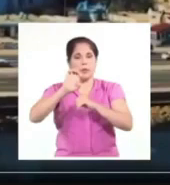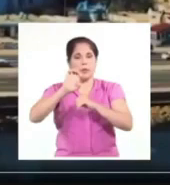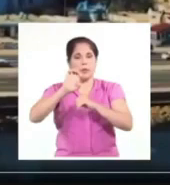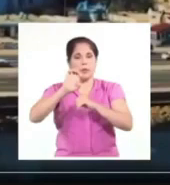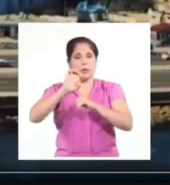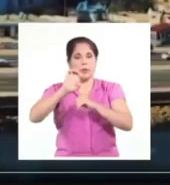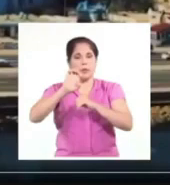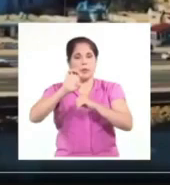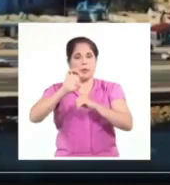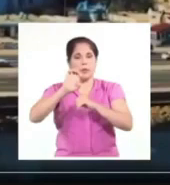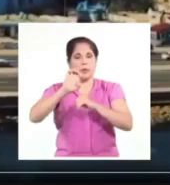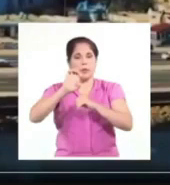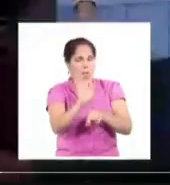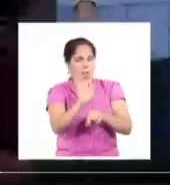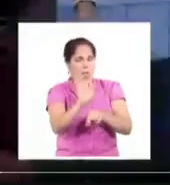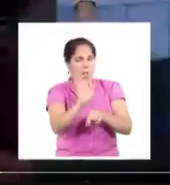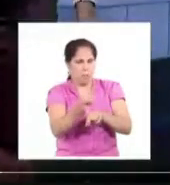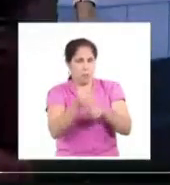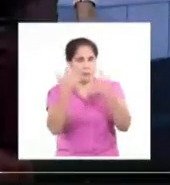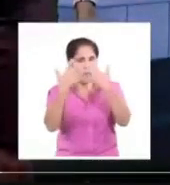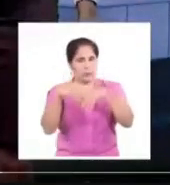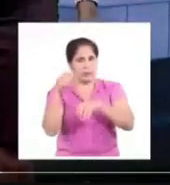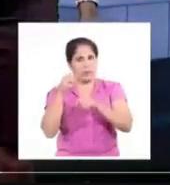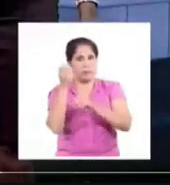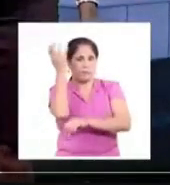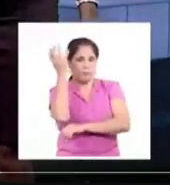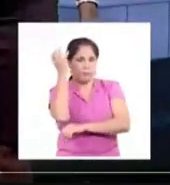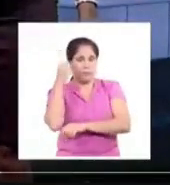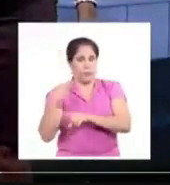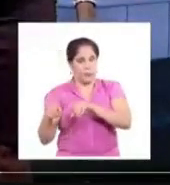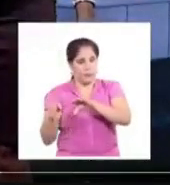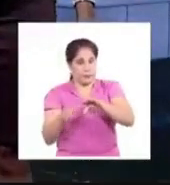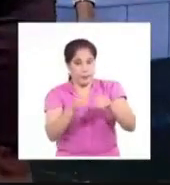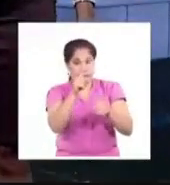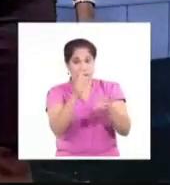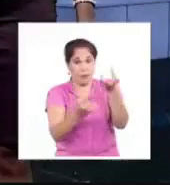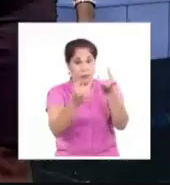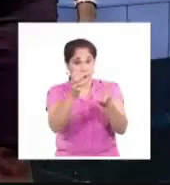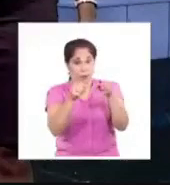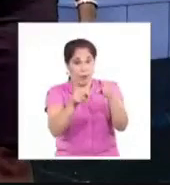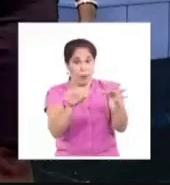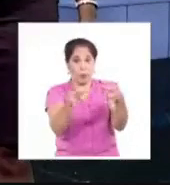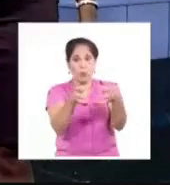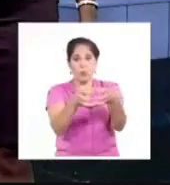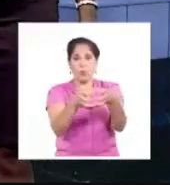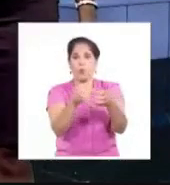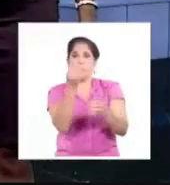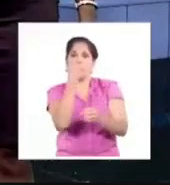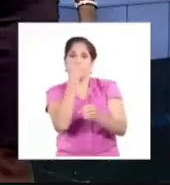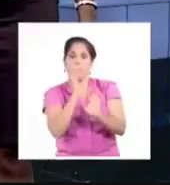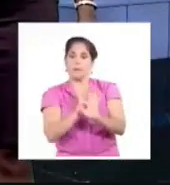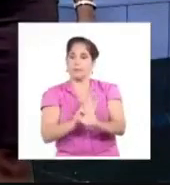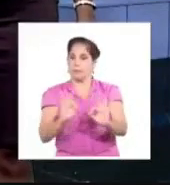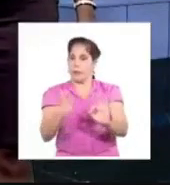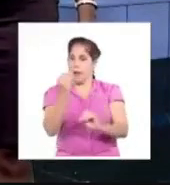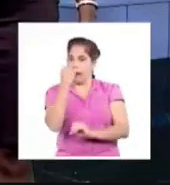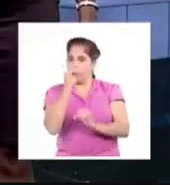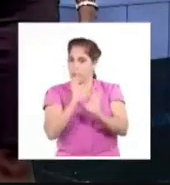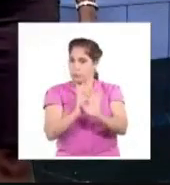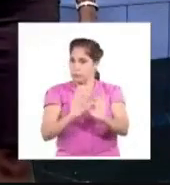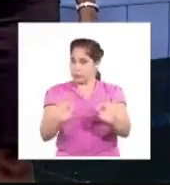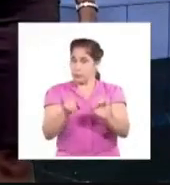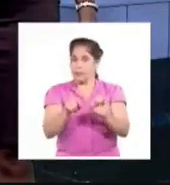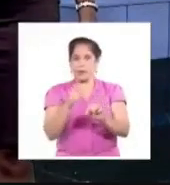dentro del solo cubano aquí tiene y en Cienfuegos un equipo del centro de nutrición e higiene de los alimentos